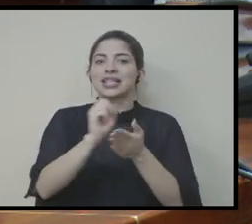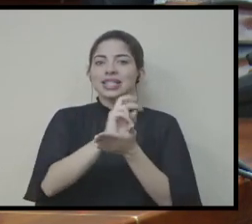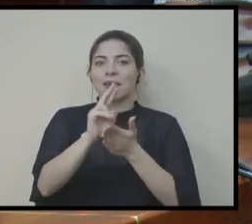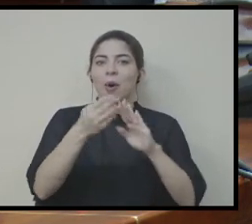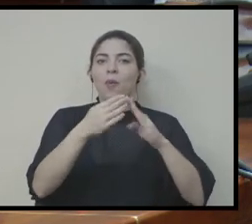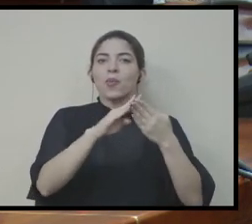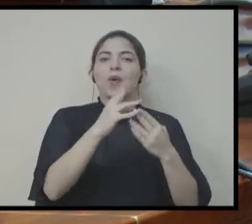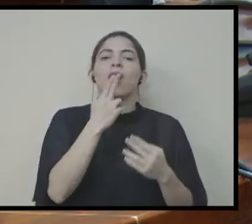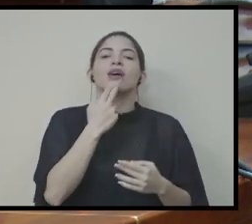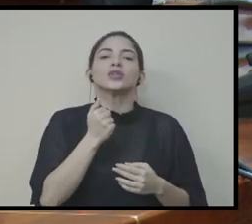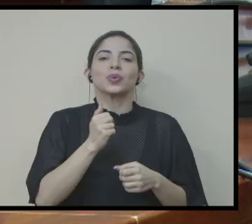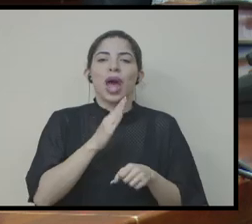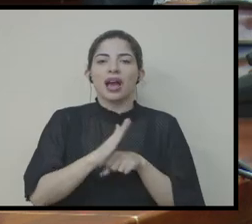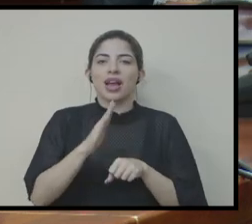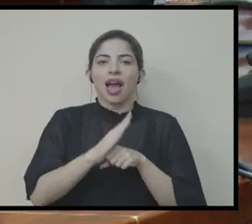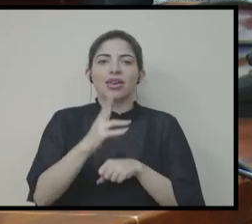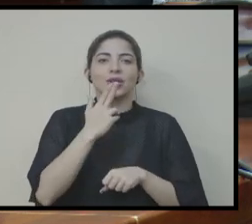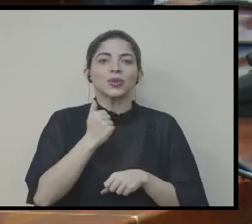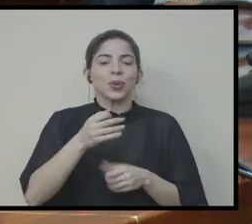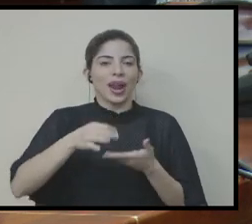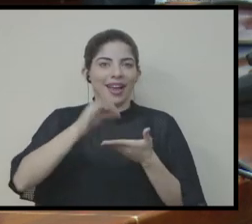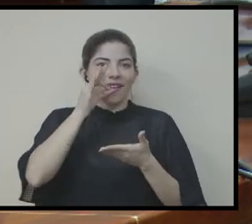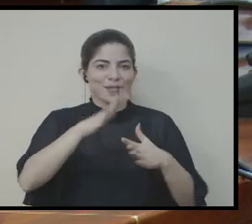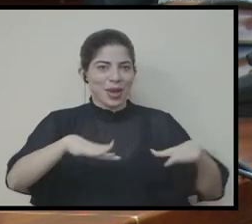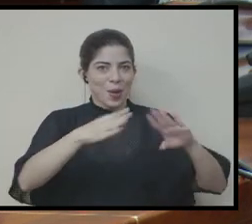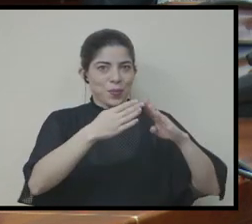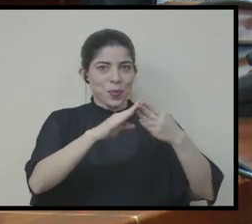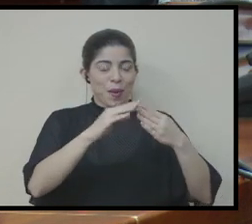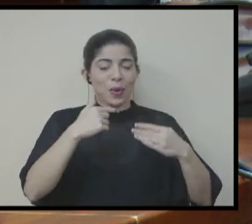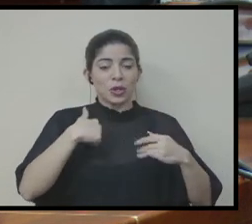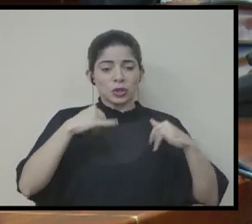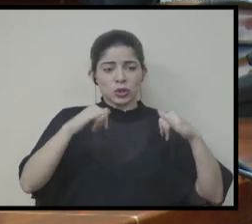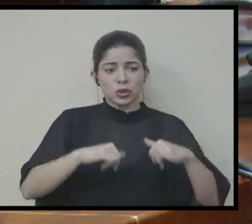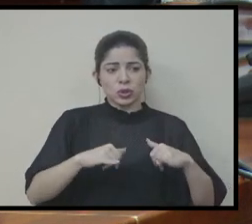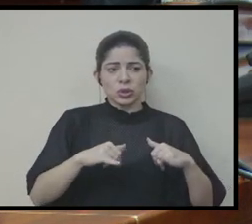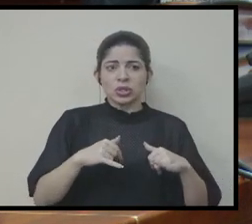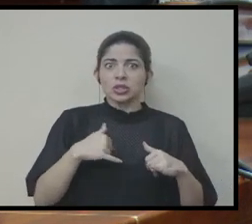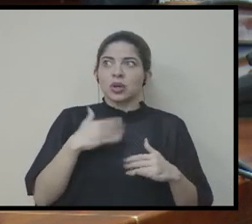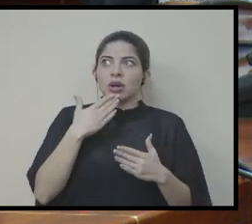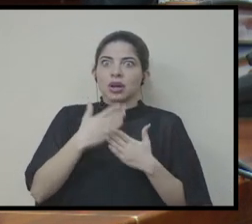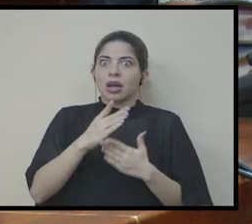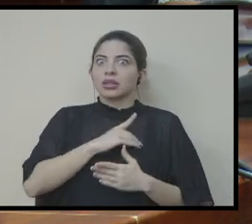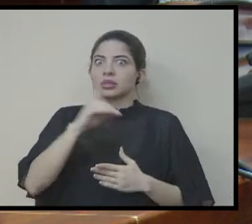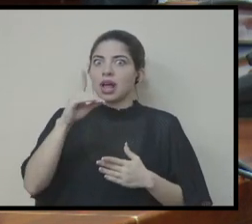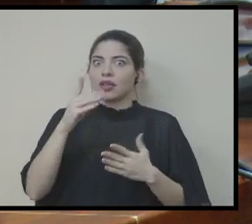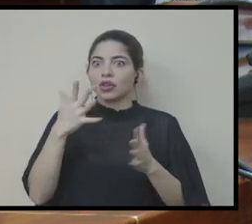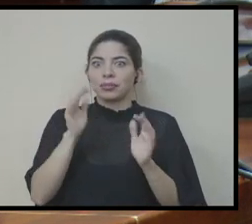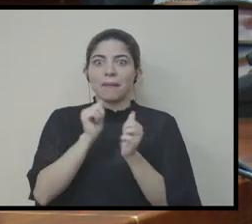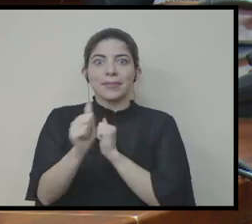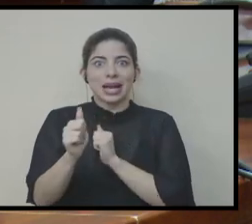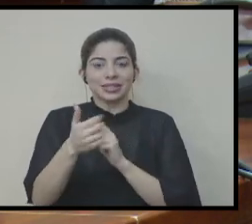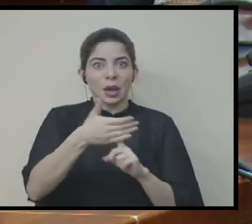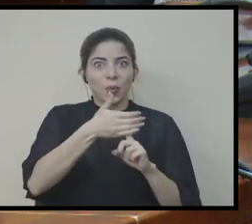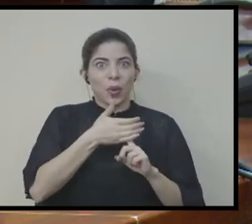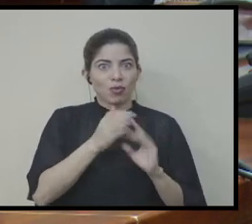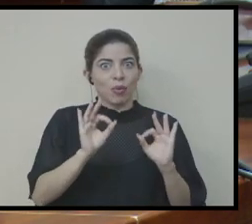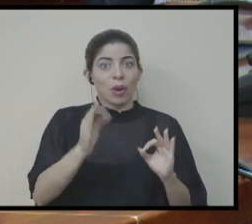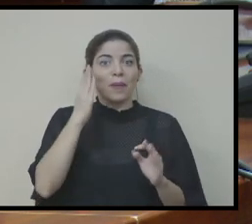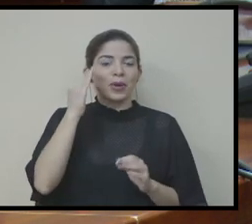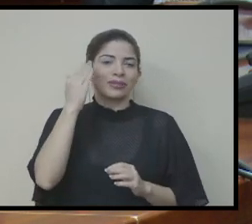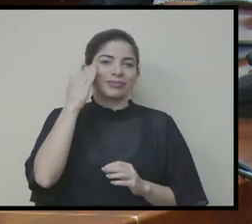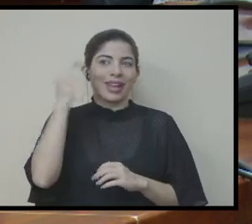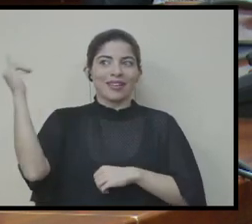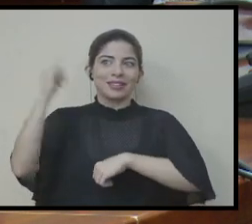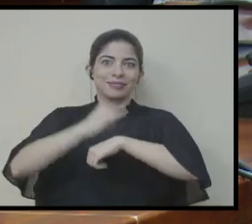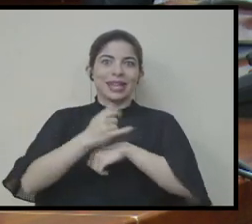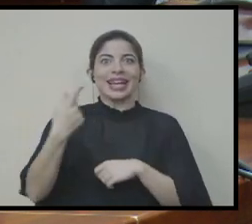de azúcar, de caña de azúcar y café. Y allí es cuando ya salgo de eso y digo, gracias a Dios, todo salió bien, porque era el riesgo con el